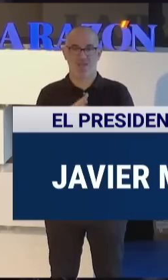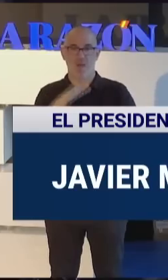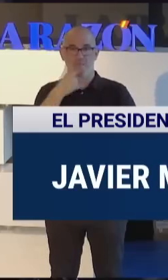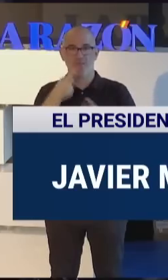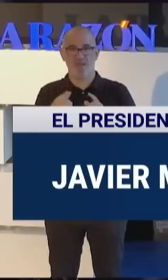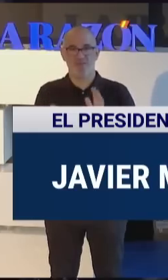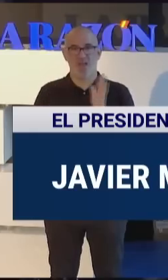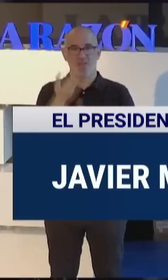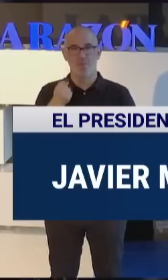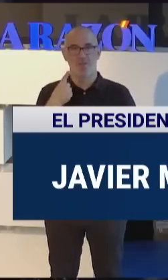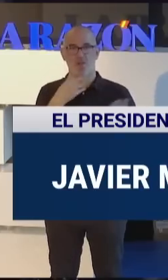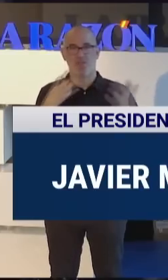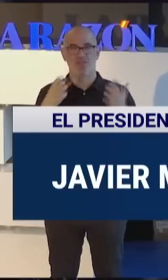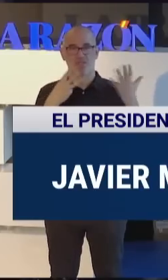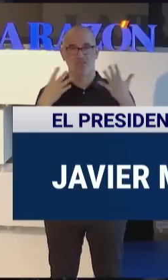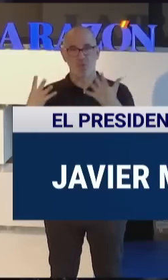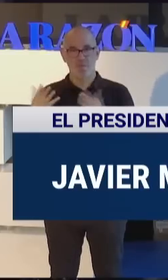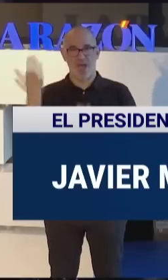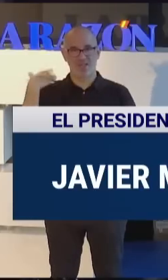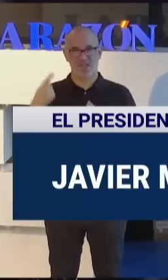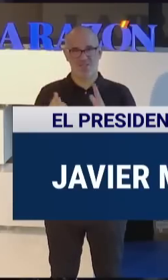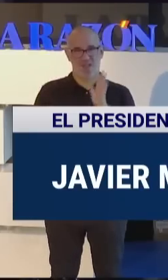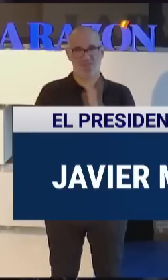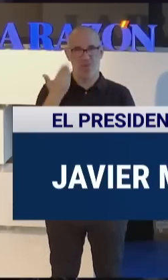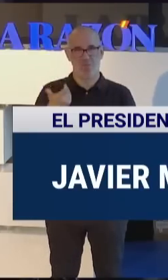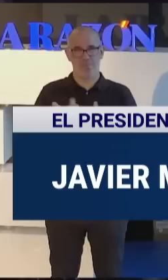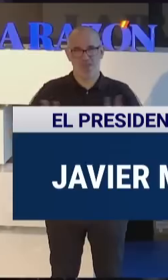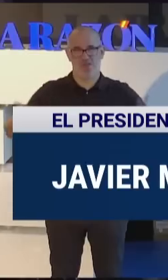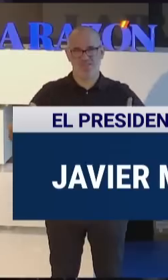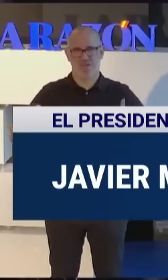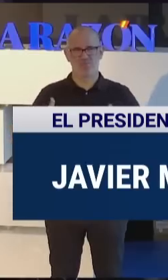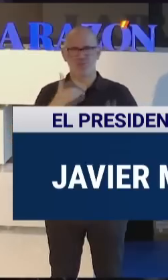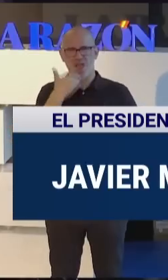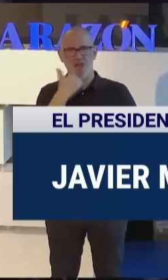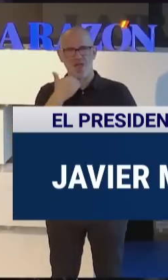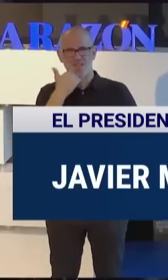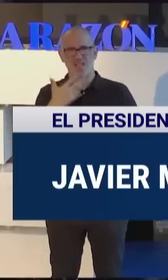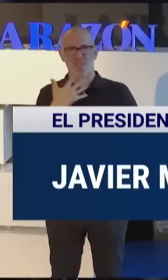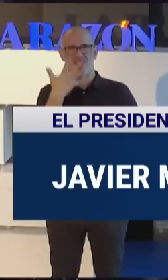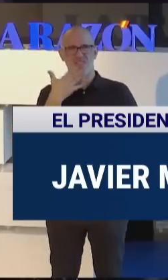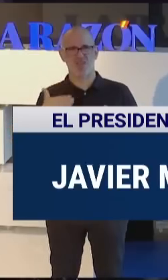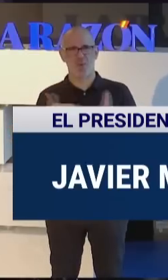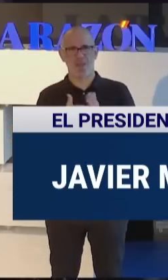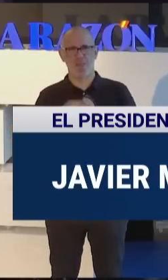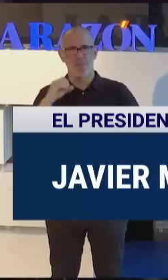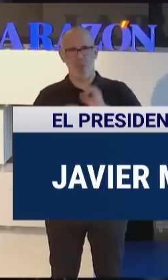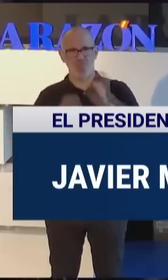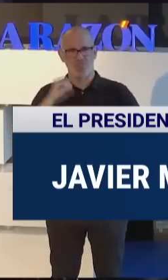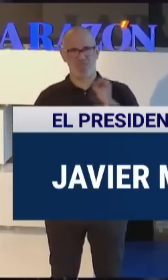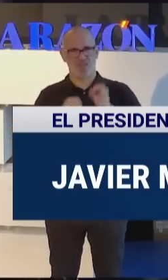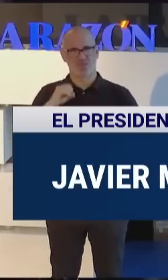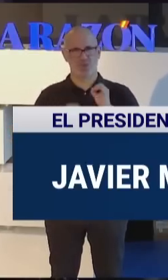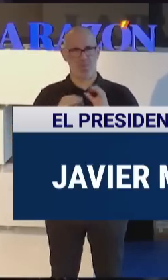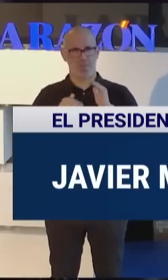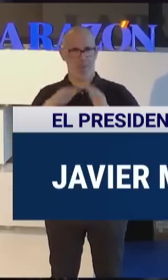de 1989, que la inflación mayorista ese año llegó a cerca del 5.000%.